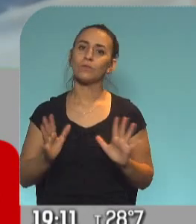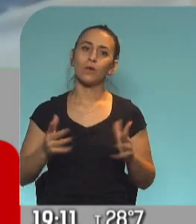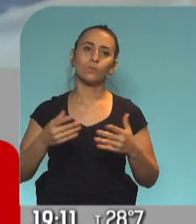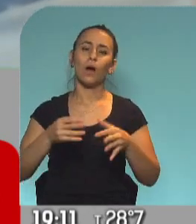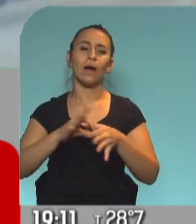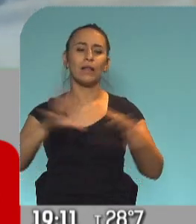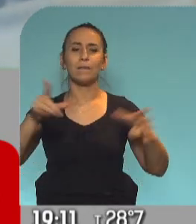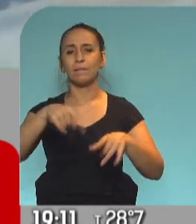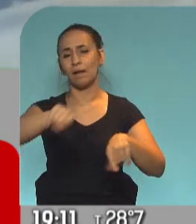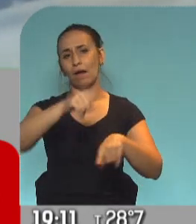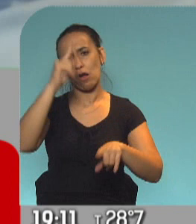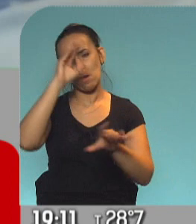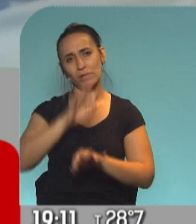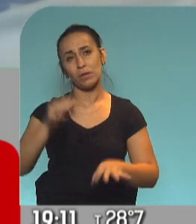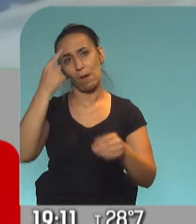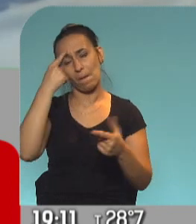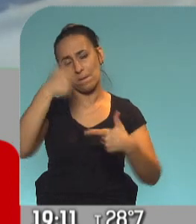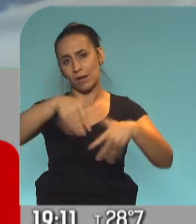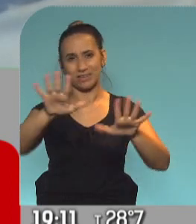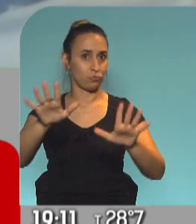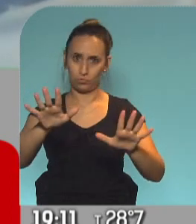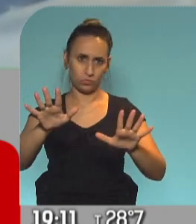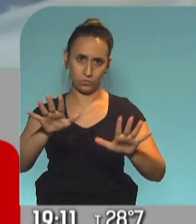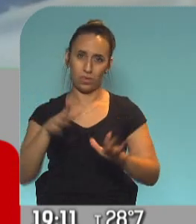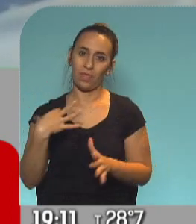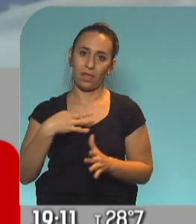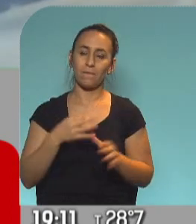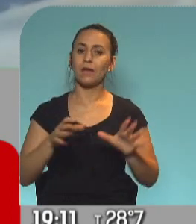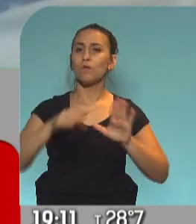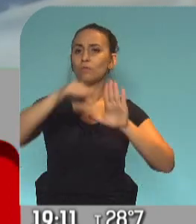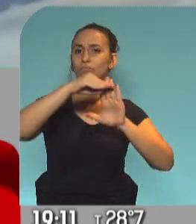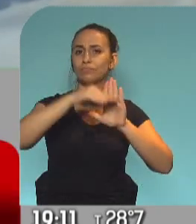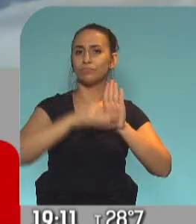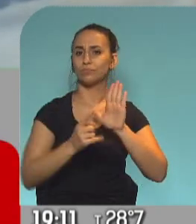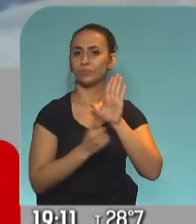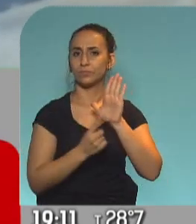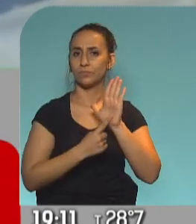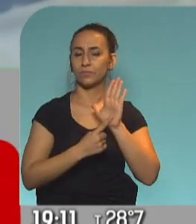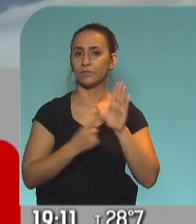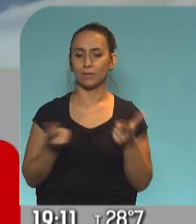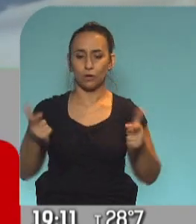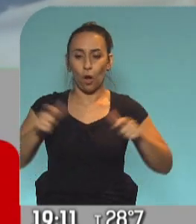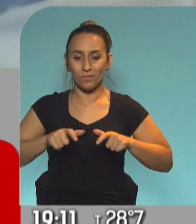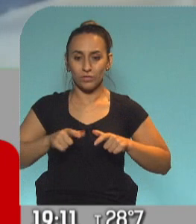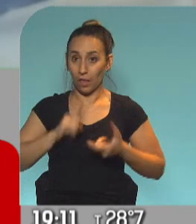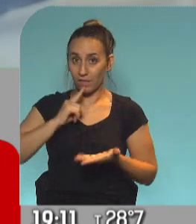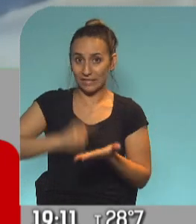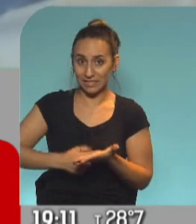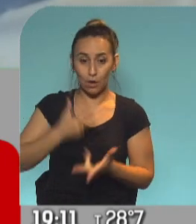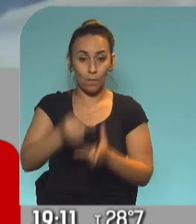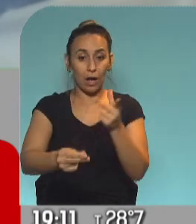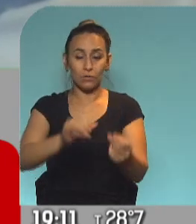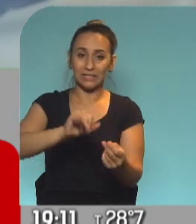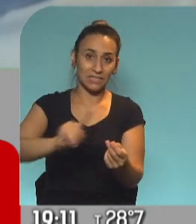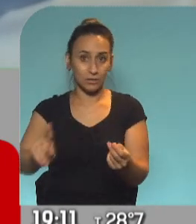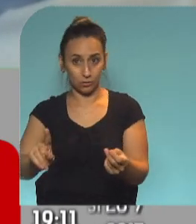subjetividades, a que defina quien quiera, y se sabe quién después va a decidir sí o no. Bueno, es esta comisión que te acabo de nombrar